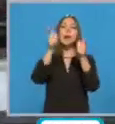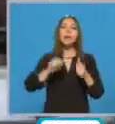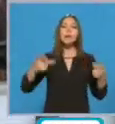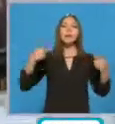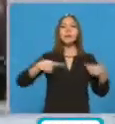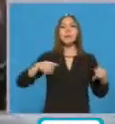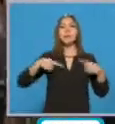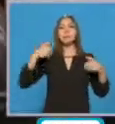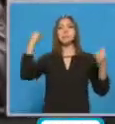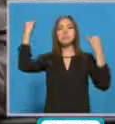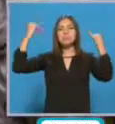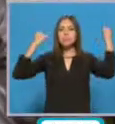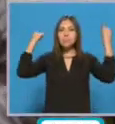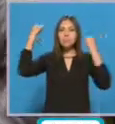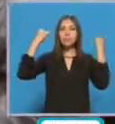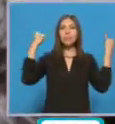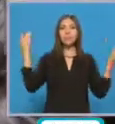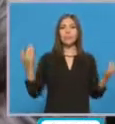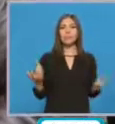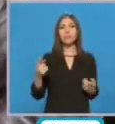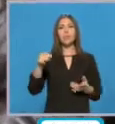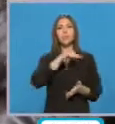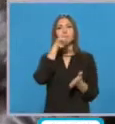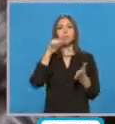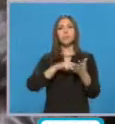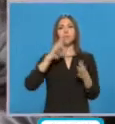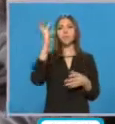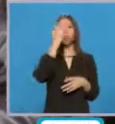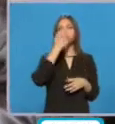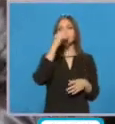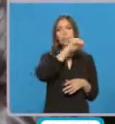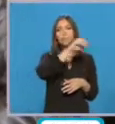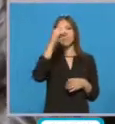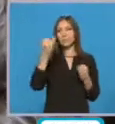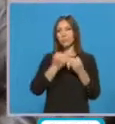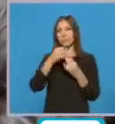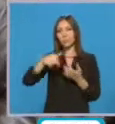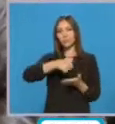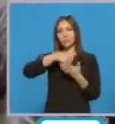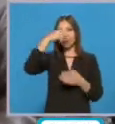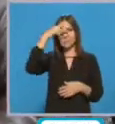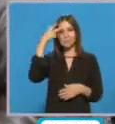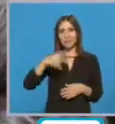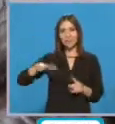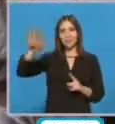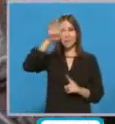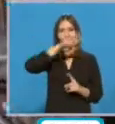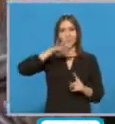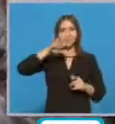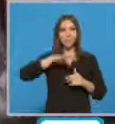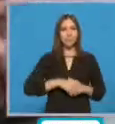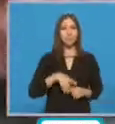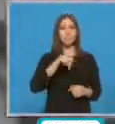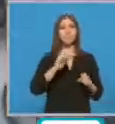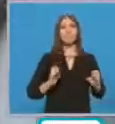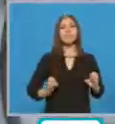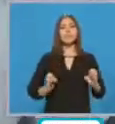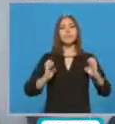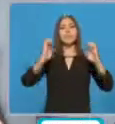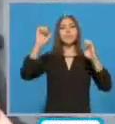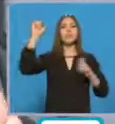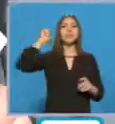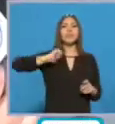gente creativa, llena de lugares bonitos, como toda la Ciudad de México. Y por supuesto edificios antiguos con